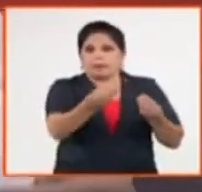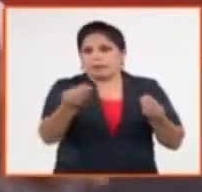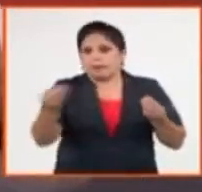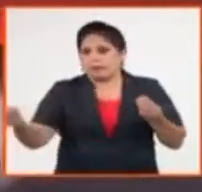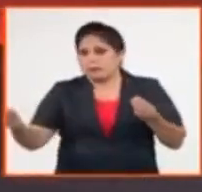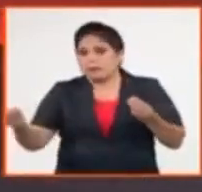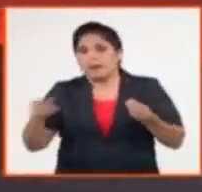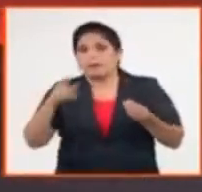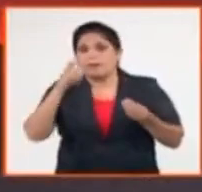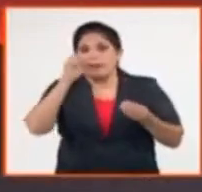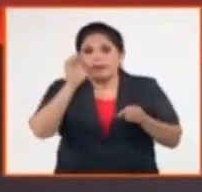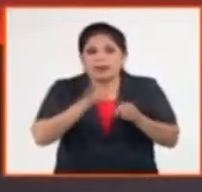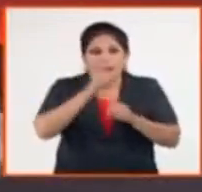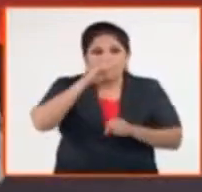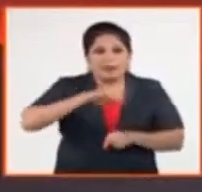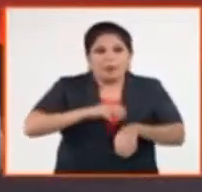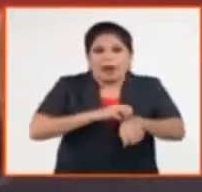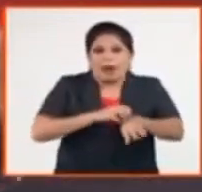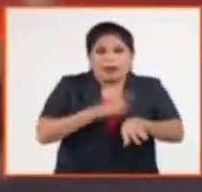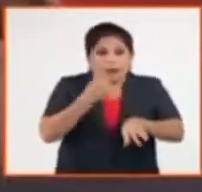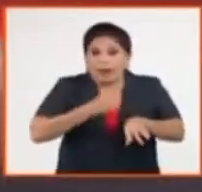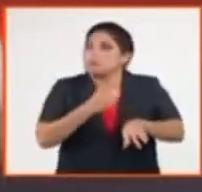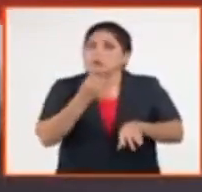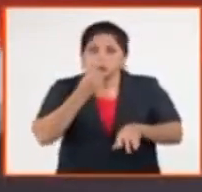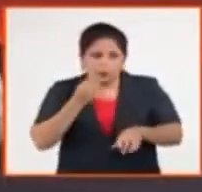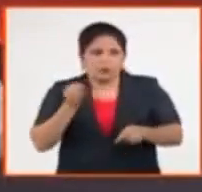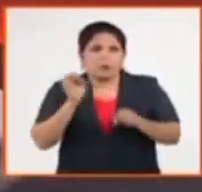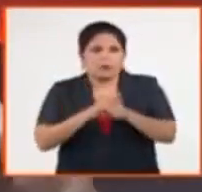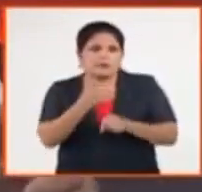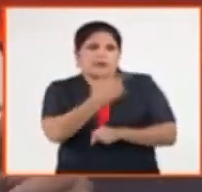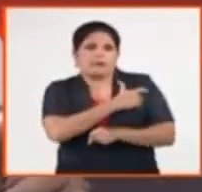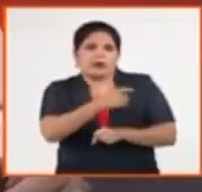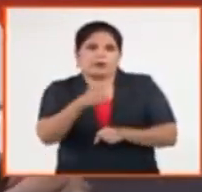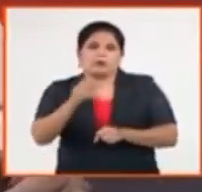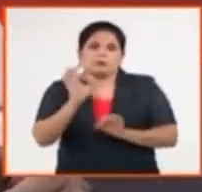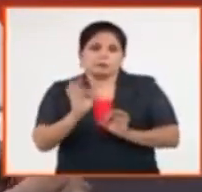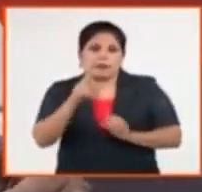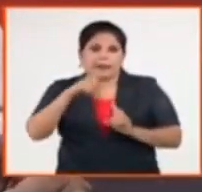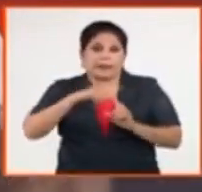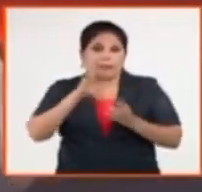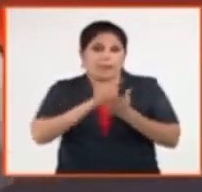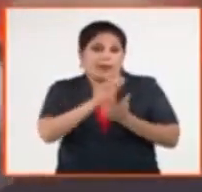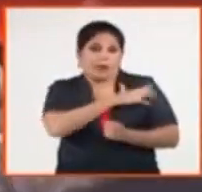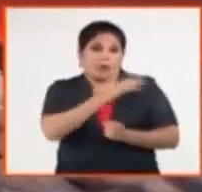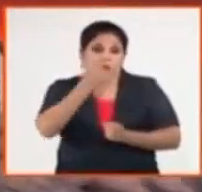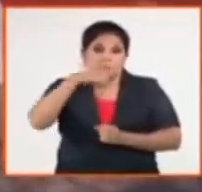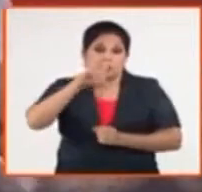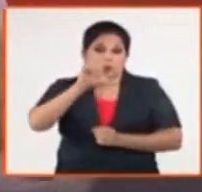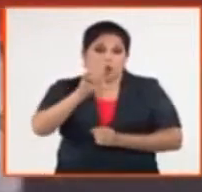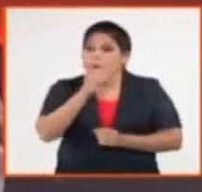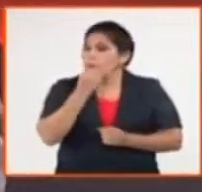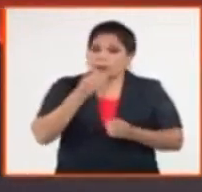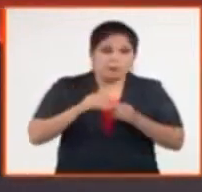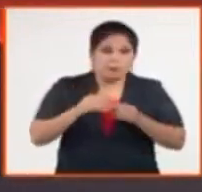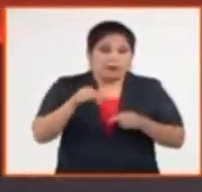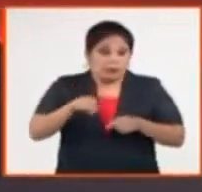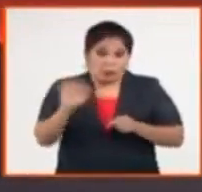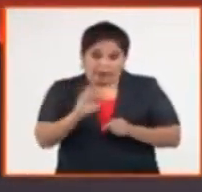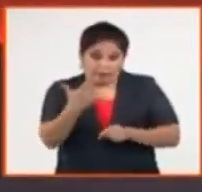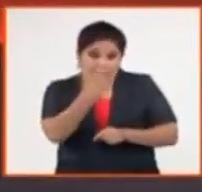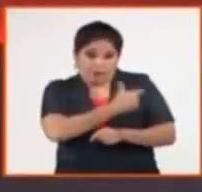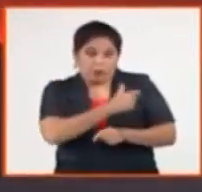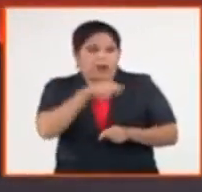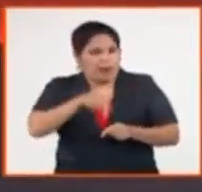para que inicie la vacunación de aquellas personas que son alérgicas al tiomersal y que hasta ahora no habían podido